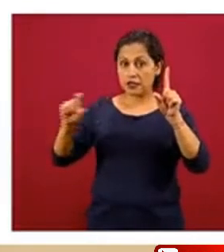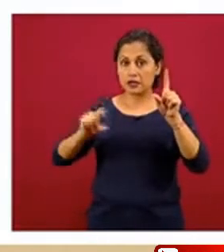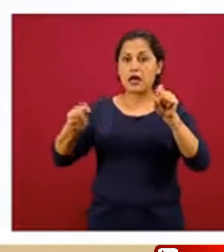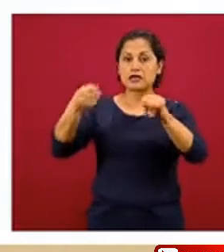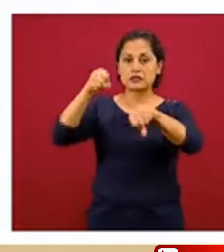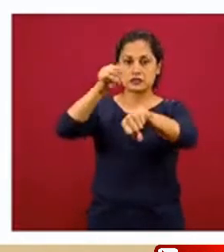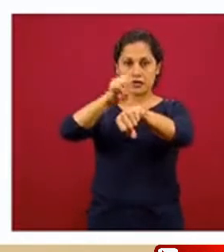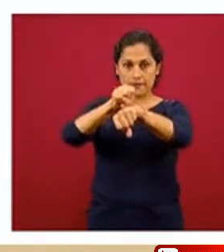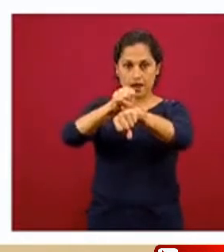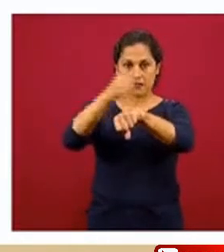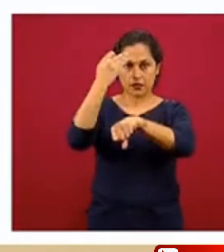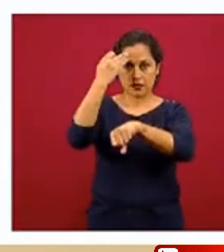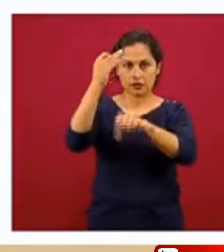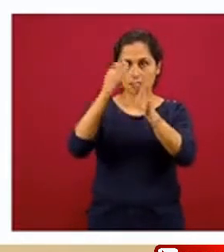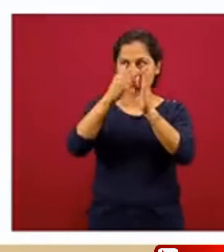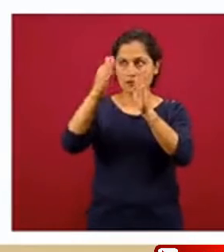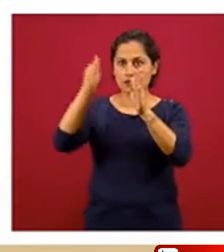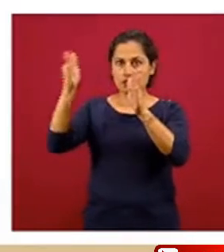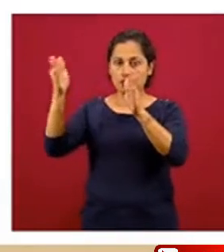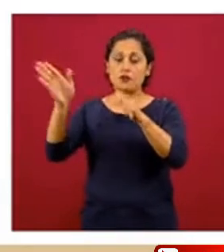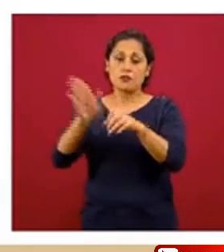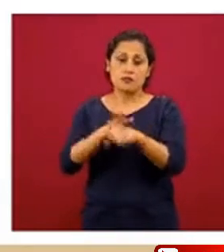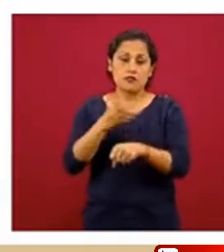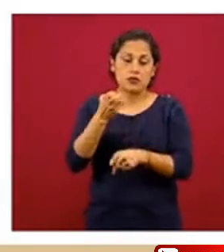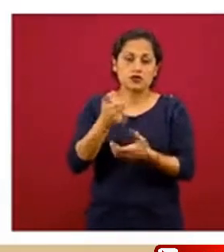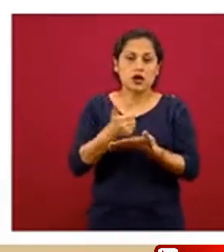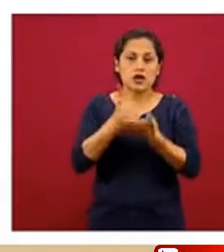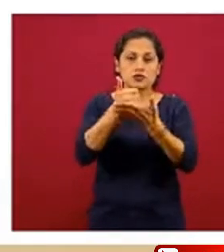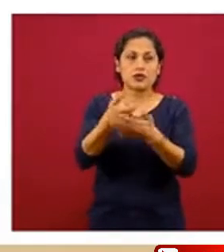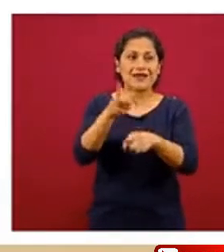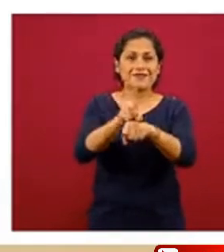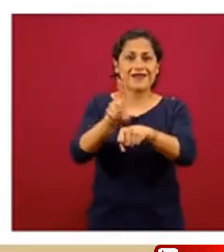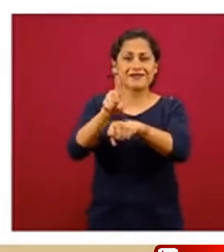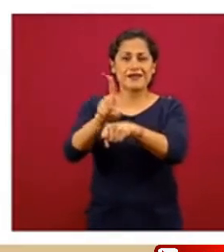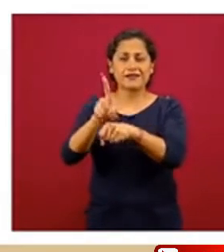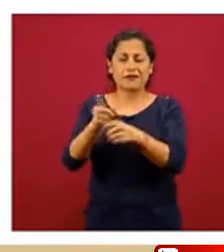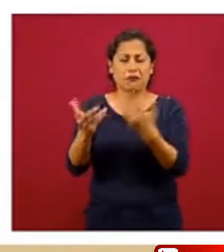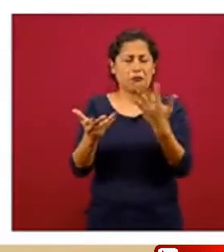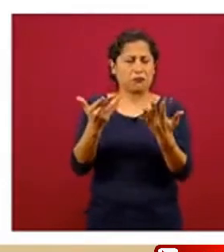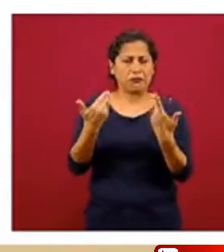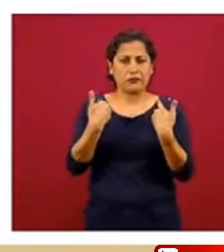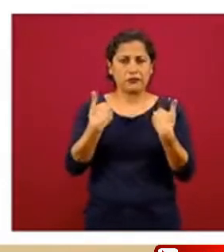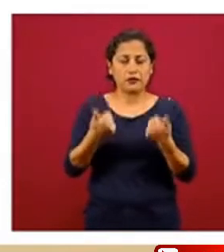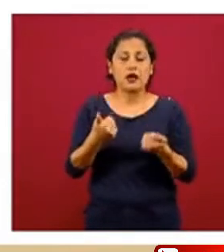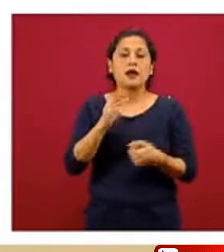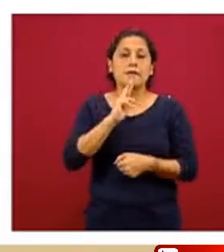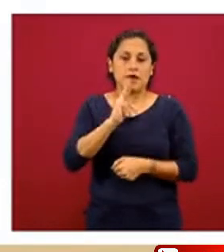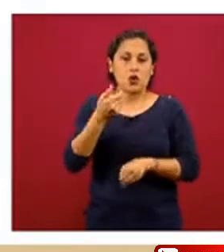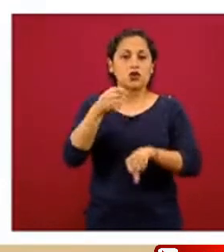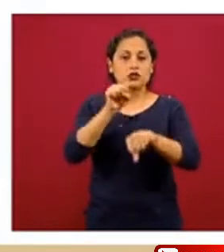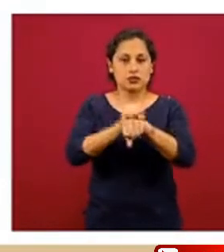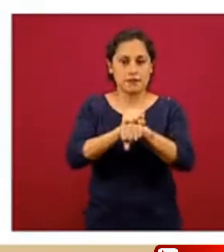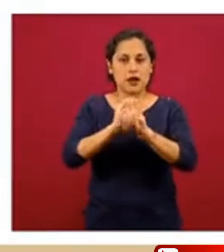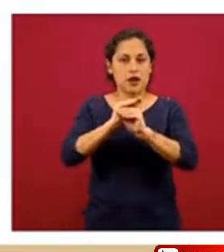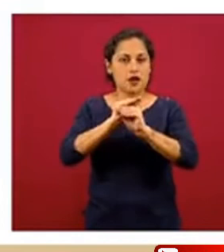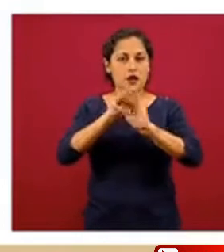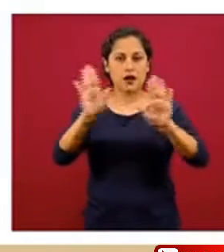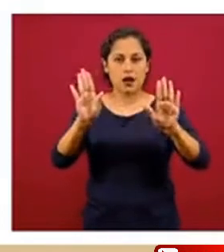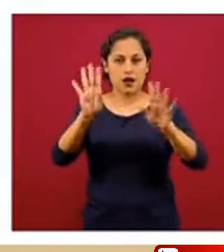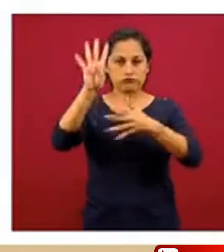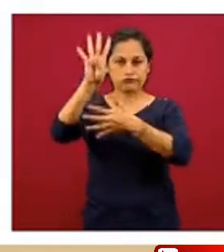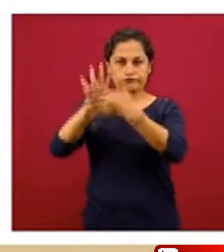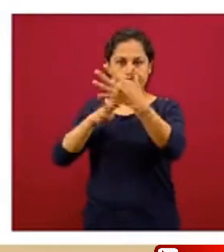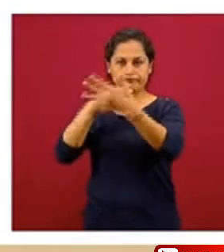epidemiológicas. También por eso es útil tenerlo por semana y no por día, porque nos permite compactar la información y verla de manera